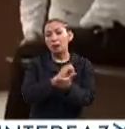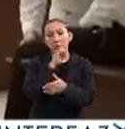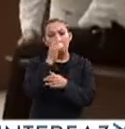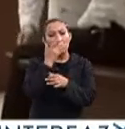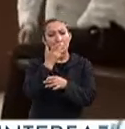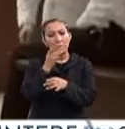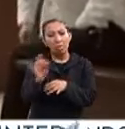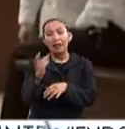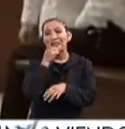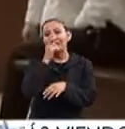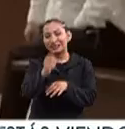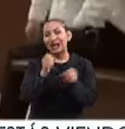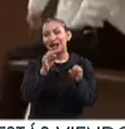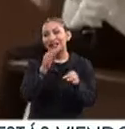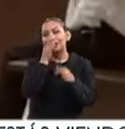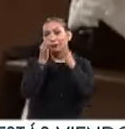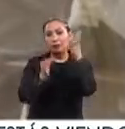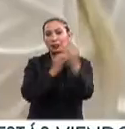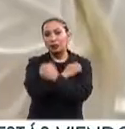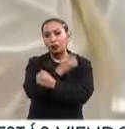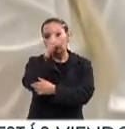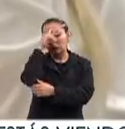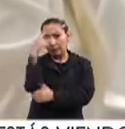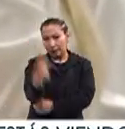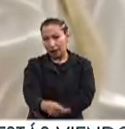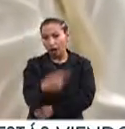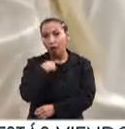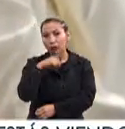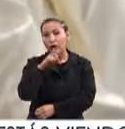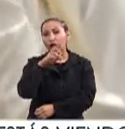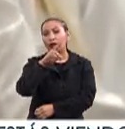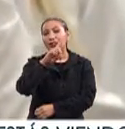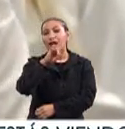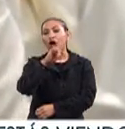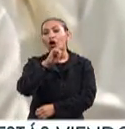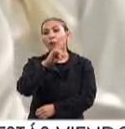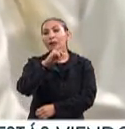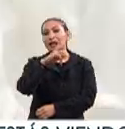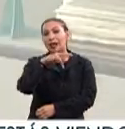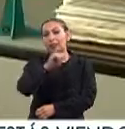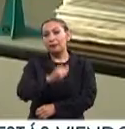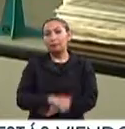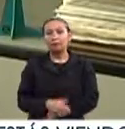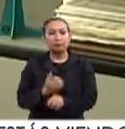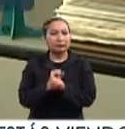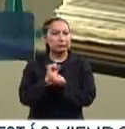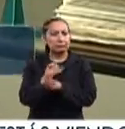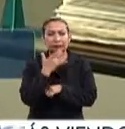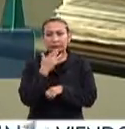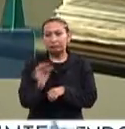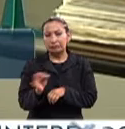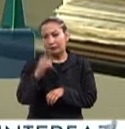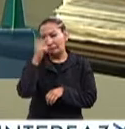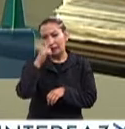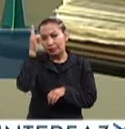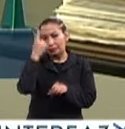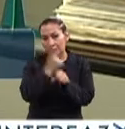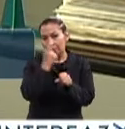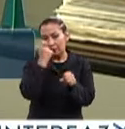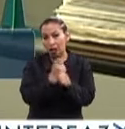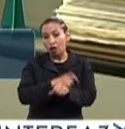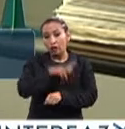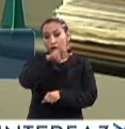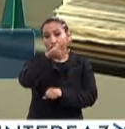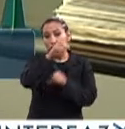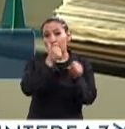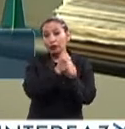sencillo, dice a la Agencia Informativa de Educación de México el doctor Diego Pineda Martínez. Muy sencillo, primero ser mayor de